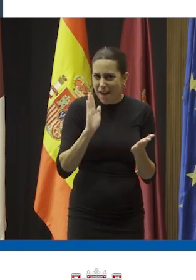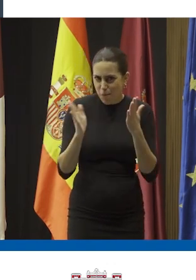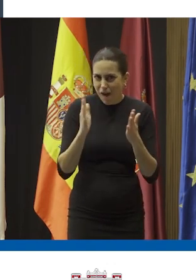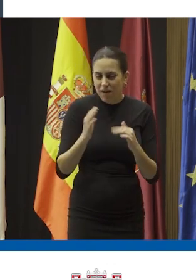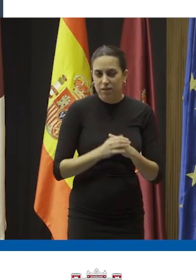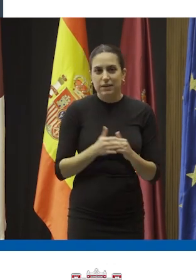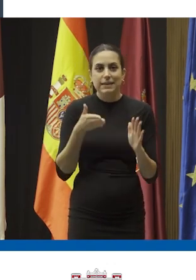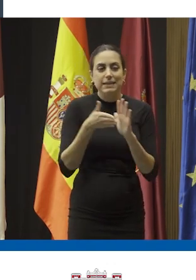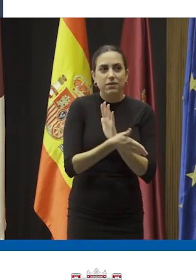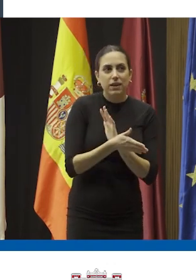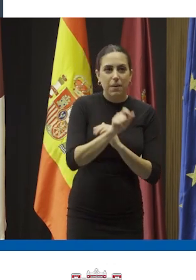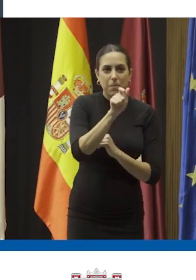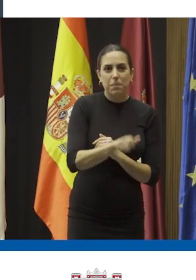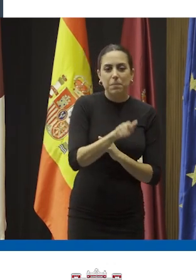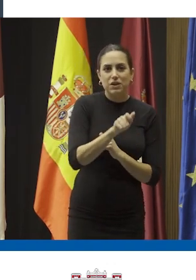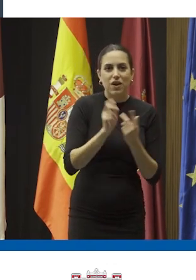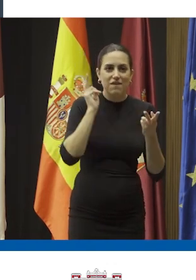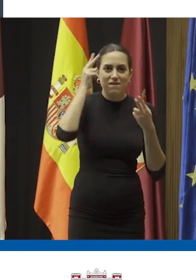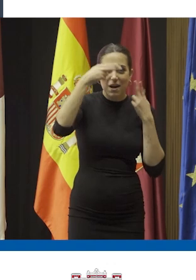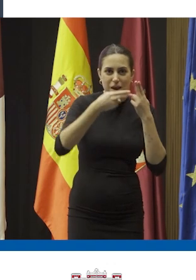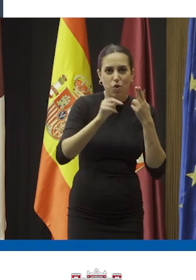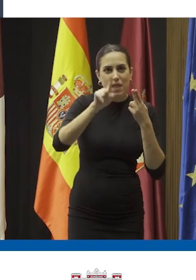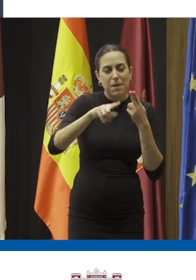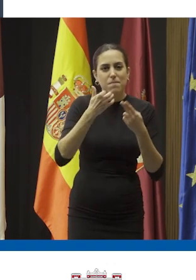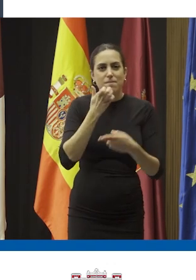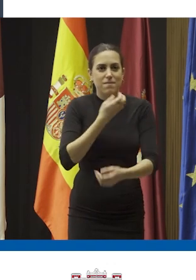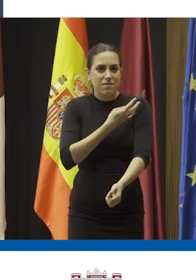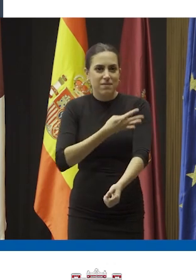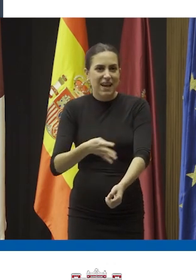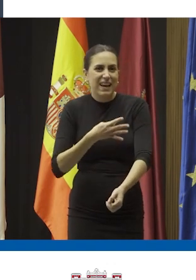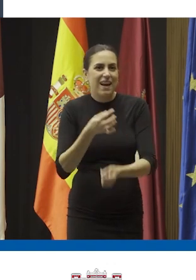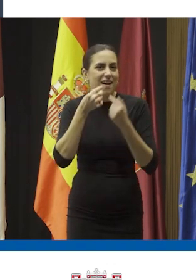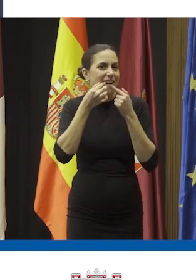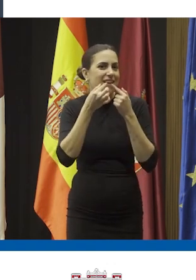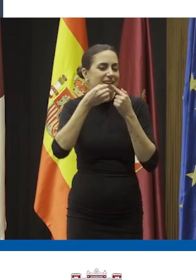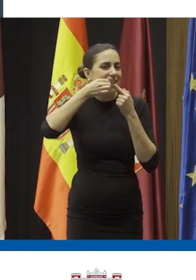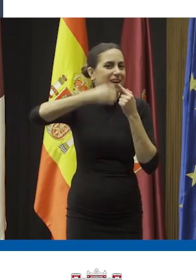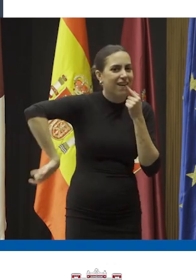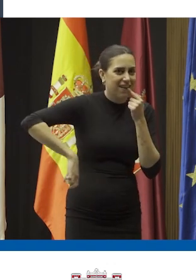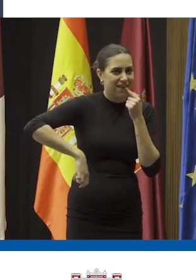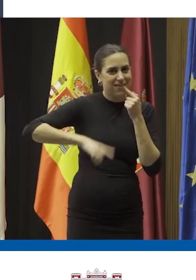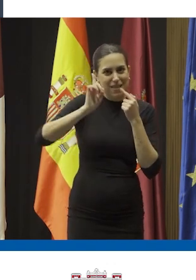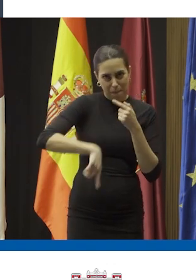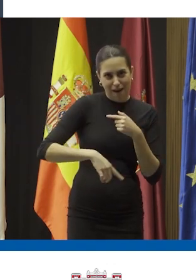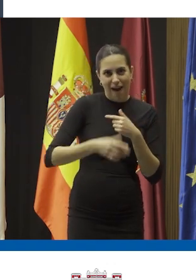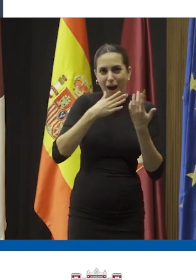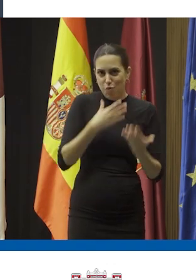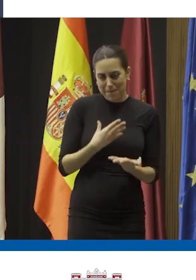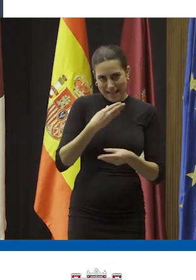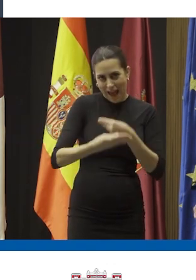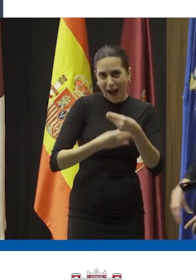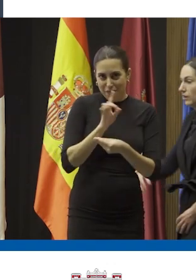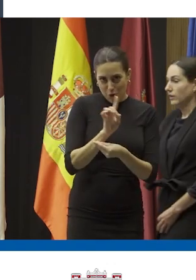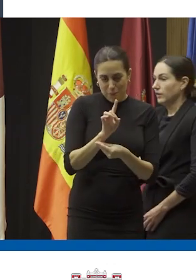Quiere decir que este barbero también hace sangrías y extracciones dentarias. Ya no las hace, pero sí le ha quedado